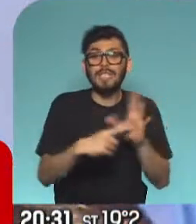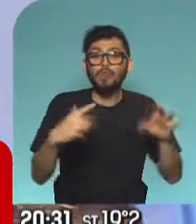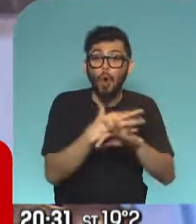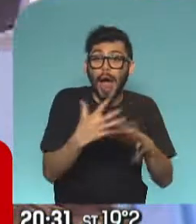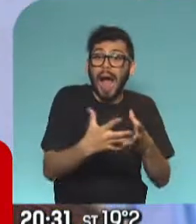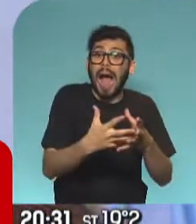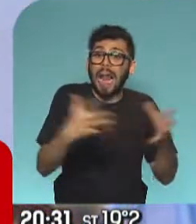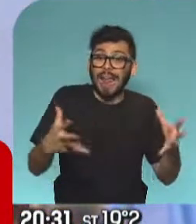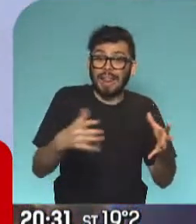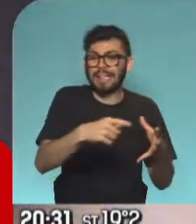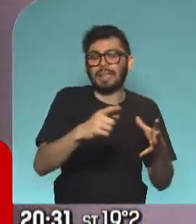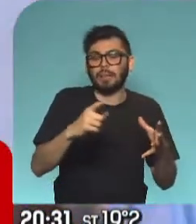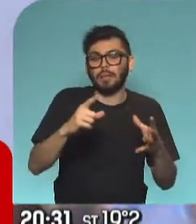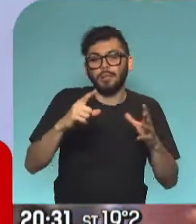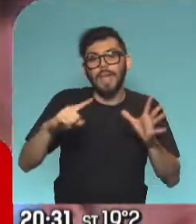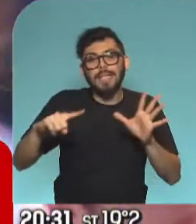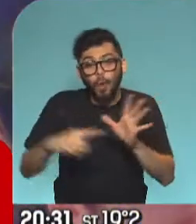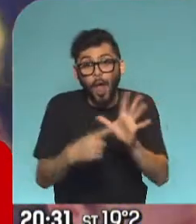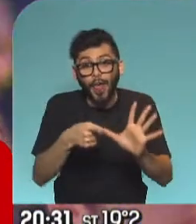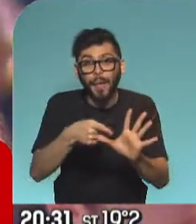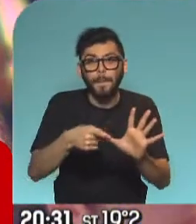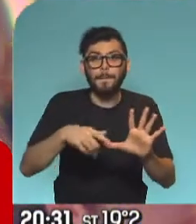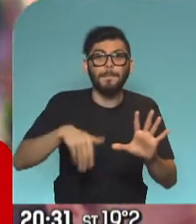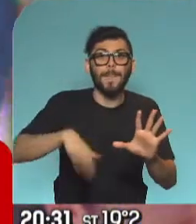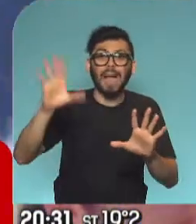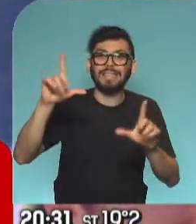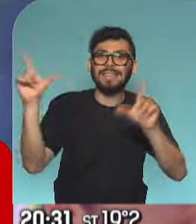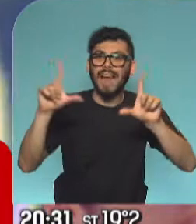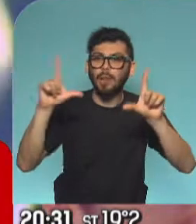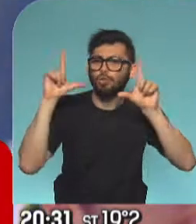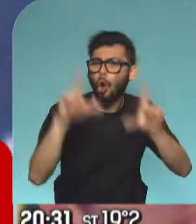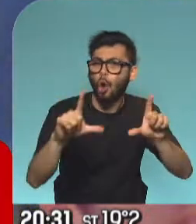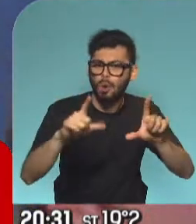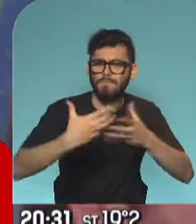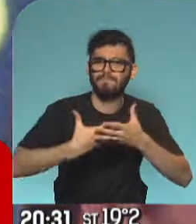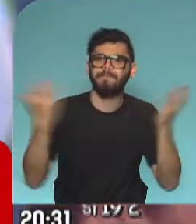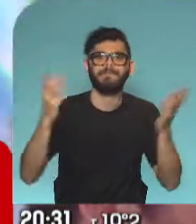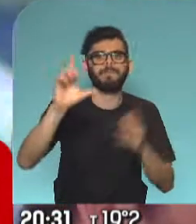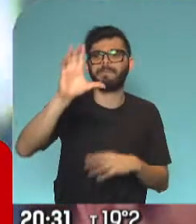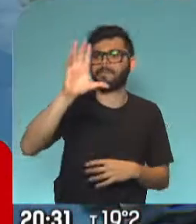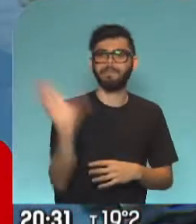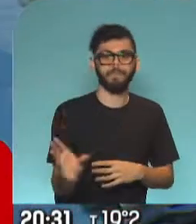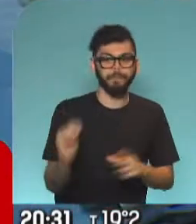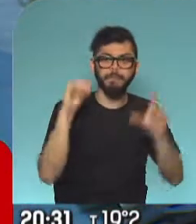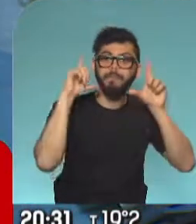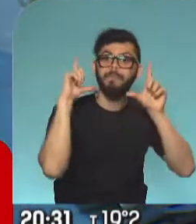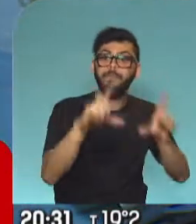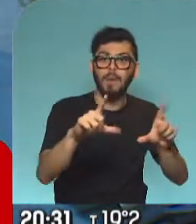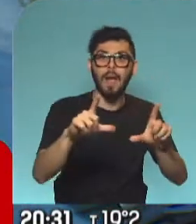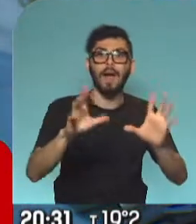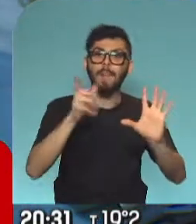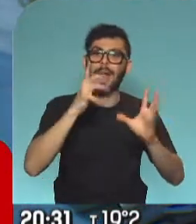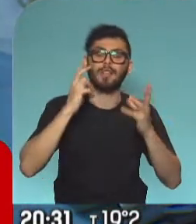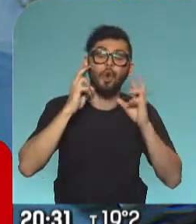criticado porque además en la ciudad de buenos aires reciben la mayoría de los canales televisiones y lo transmiten por todo el país pero no